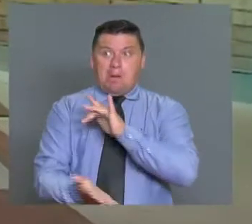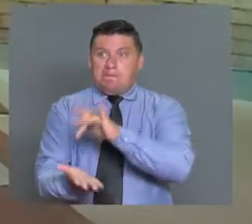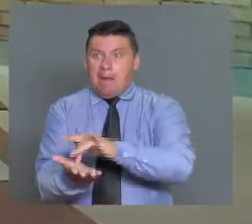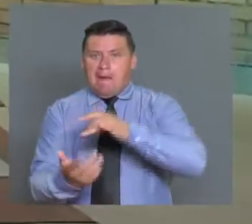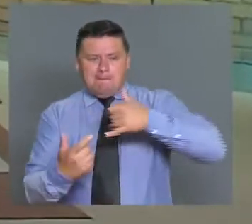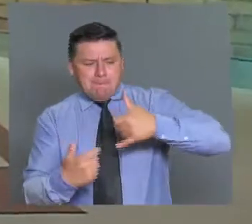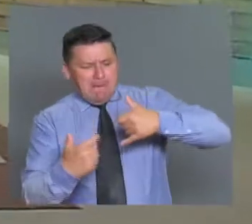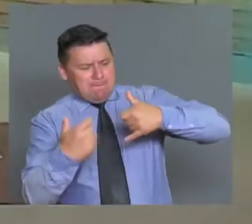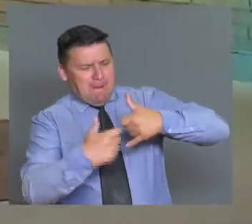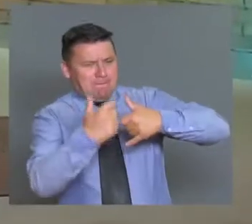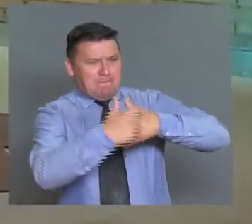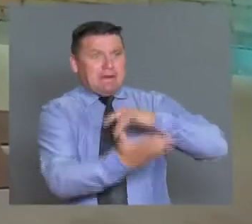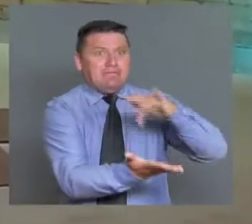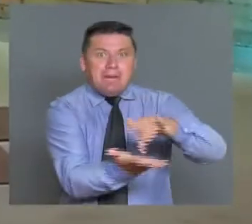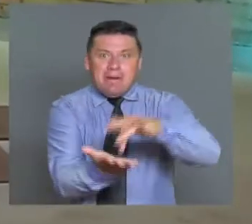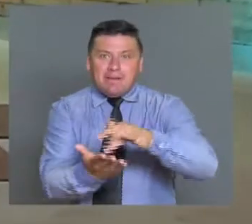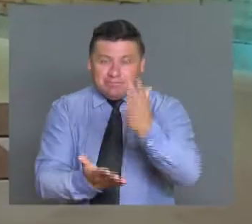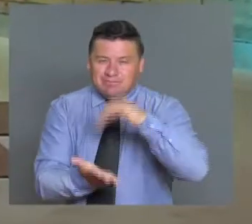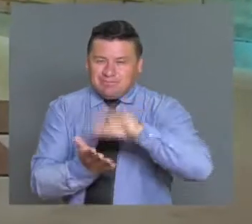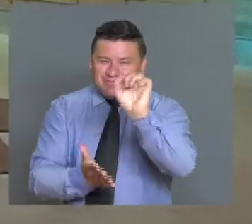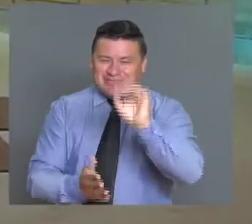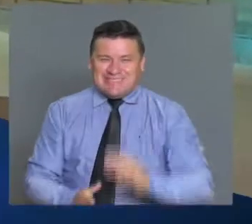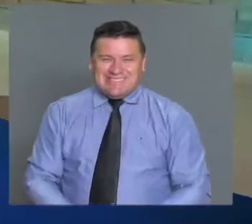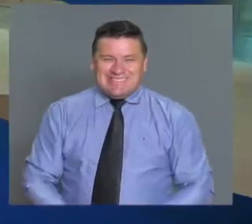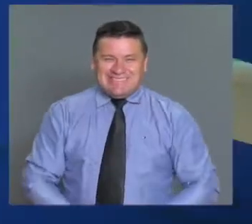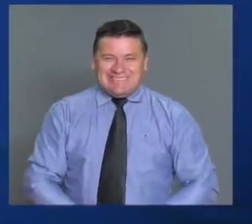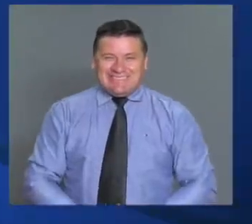en todo el territorio nacional. Ya regresamos.